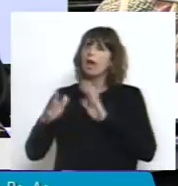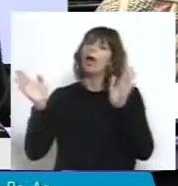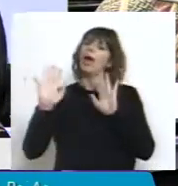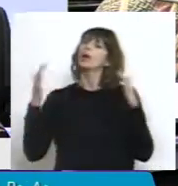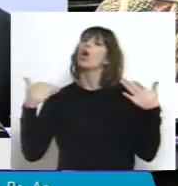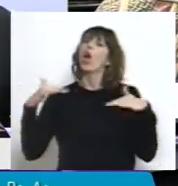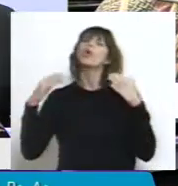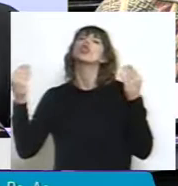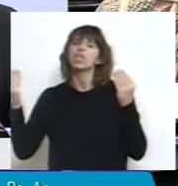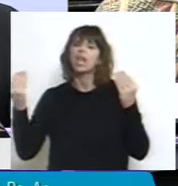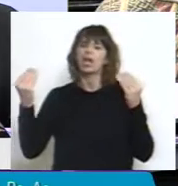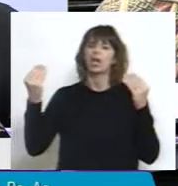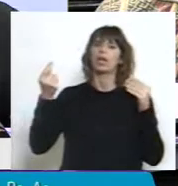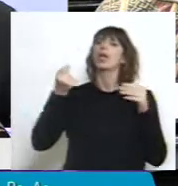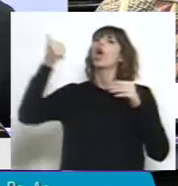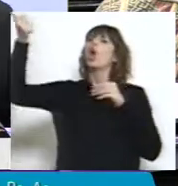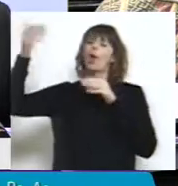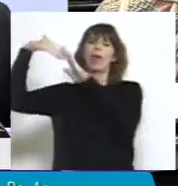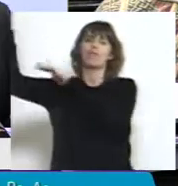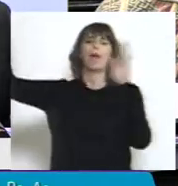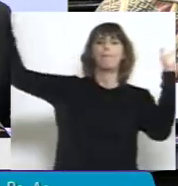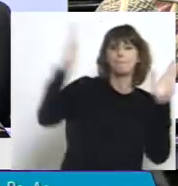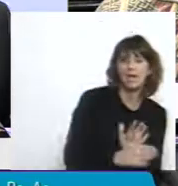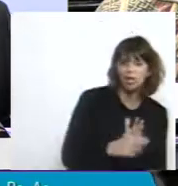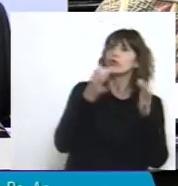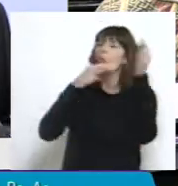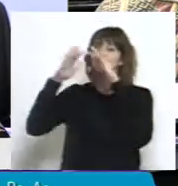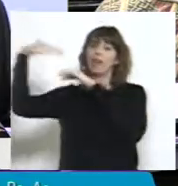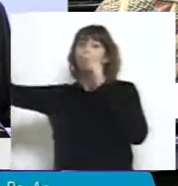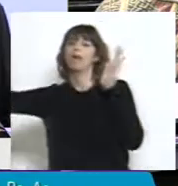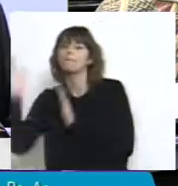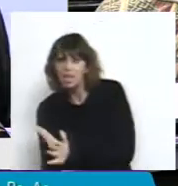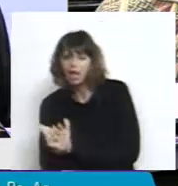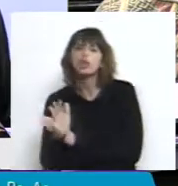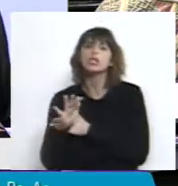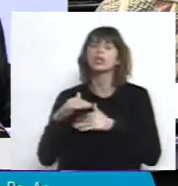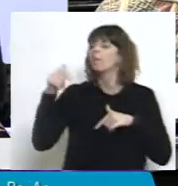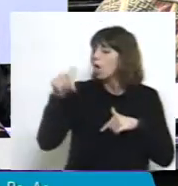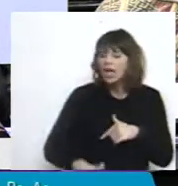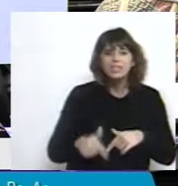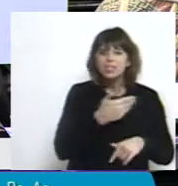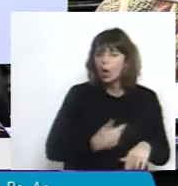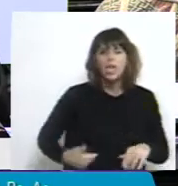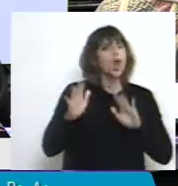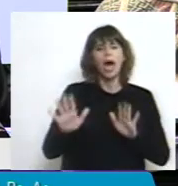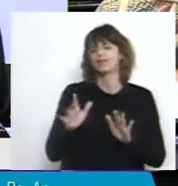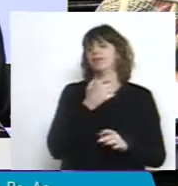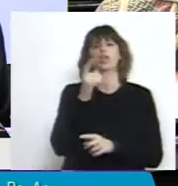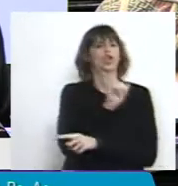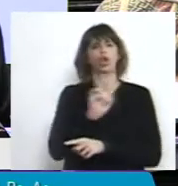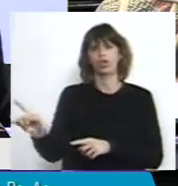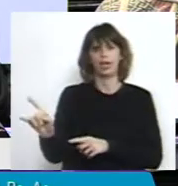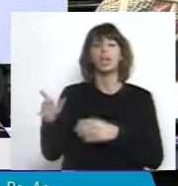las importaciones y hagamos que el saldo comercial sea lo más abultado posible. No lo hizo este gobierno. Enfrentó la